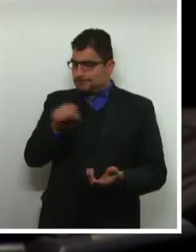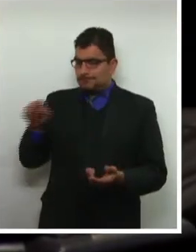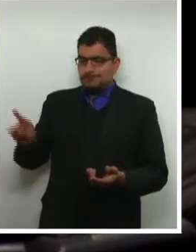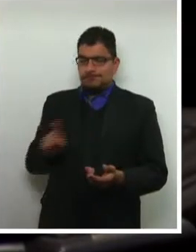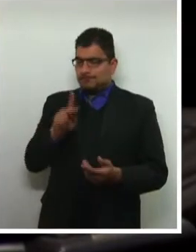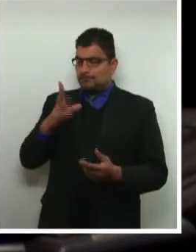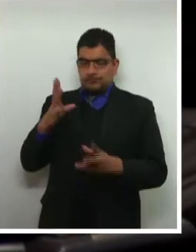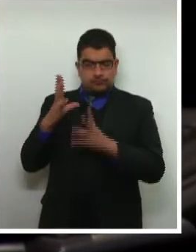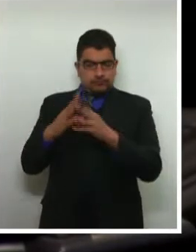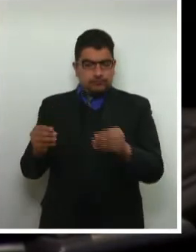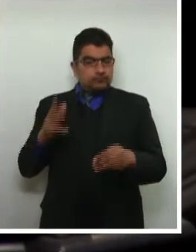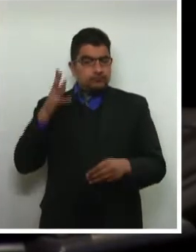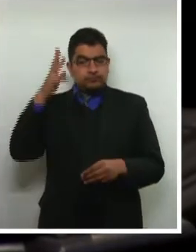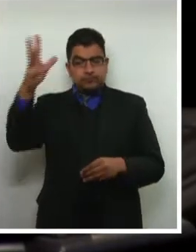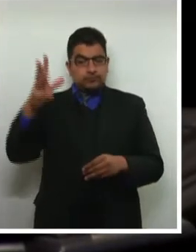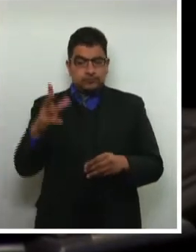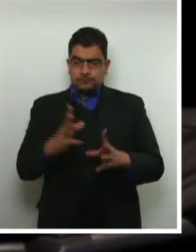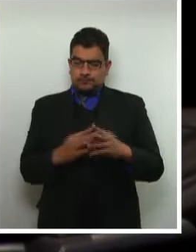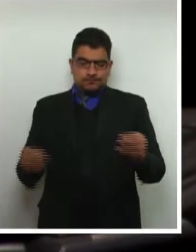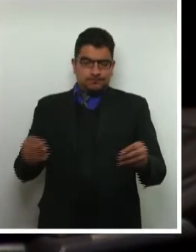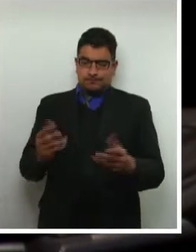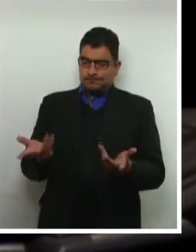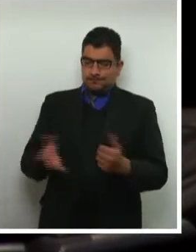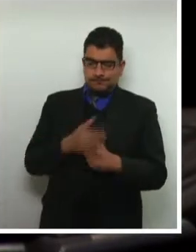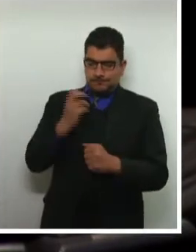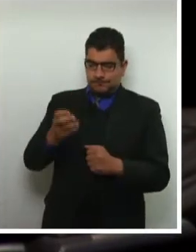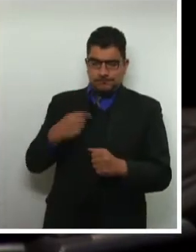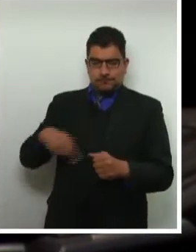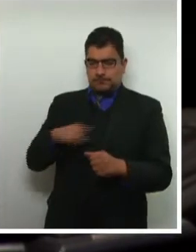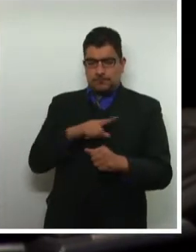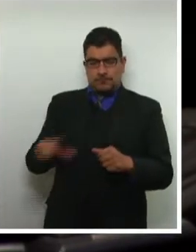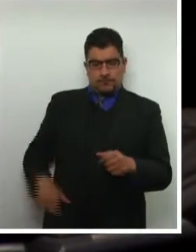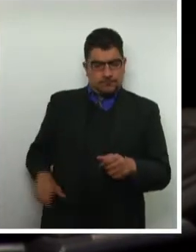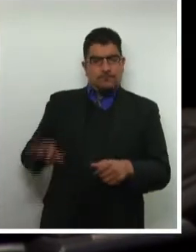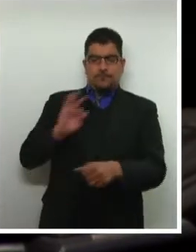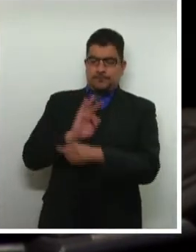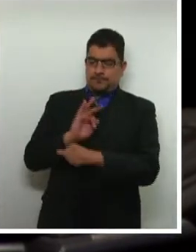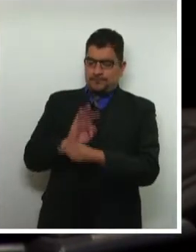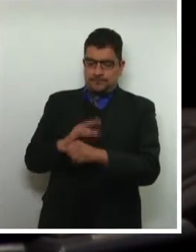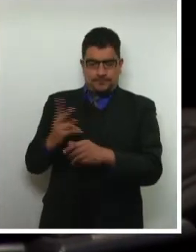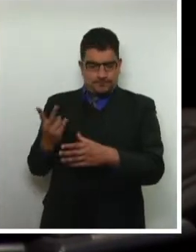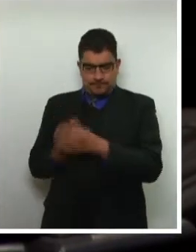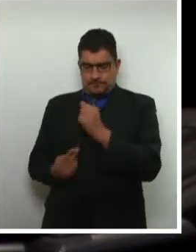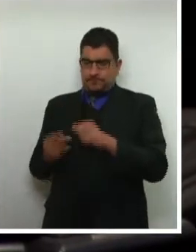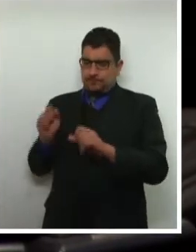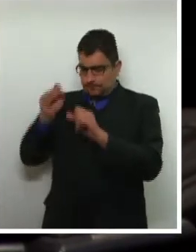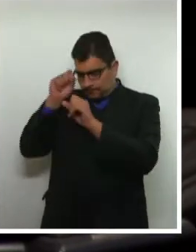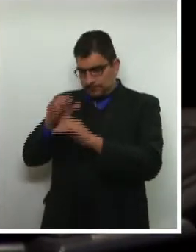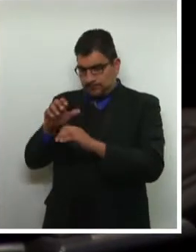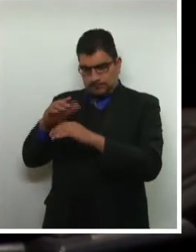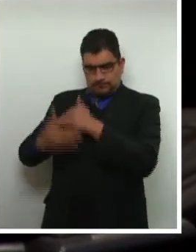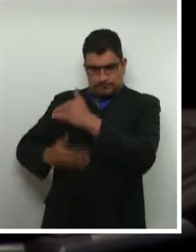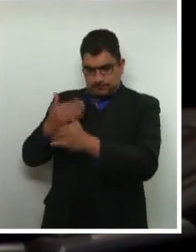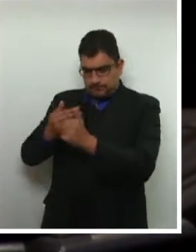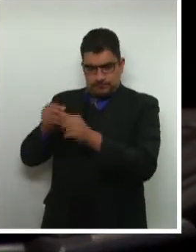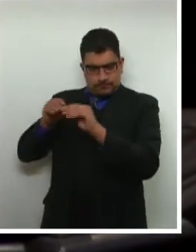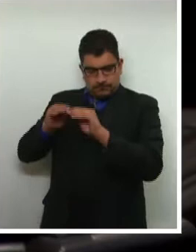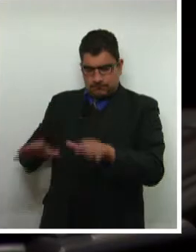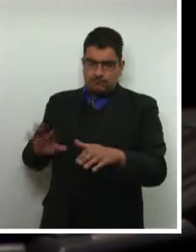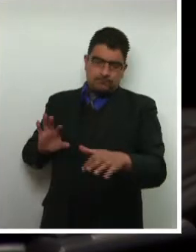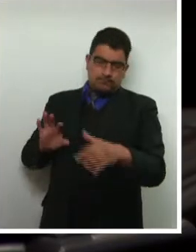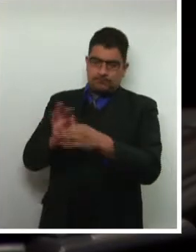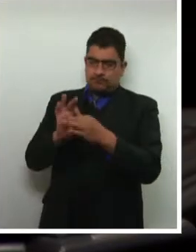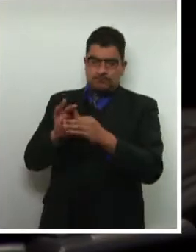identidad ni futuro. Los gobiernos deben cuidar el patrimonio que hace ambas cosas en todos los sentidos